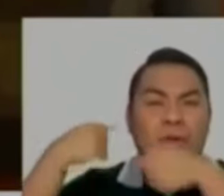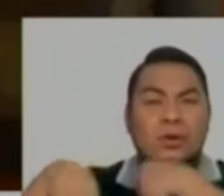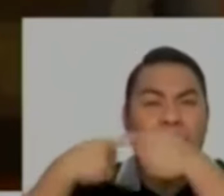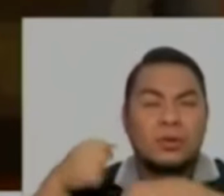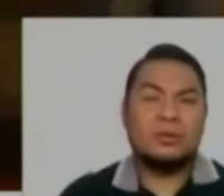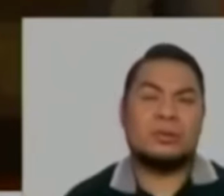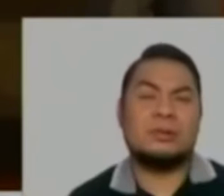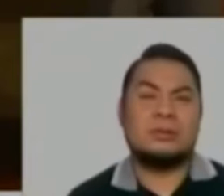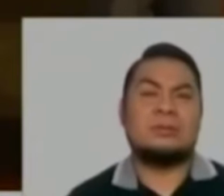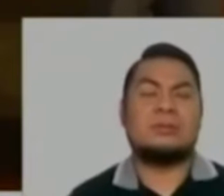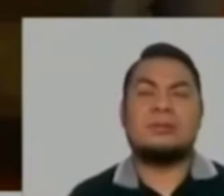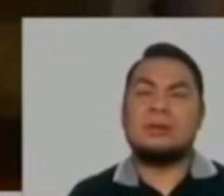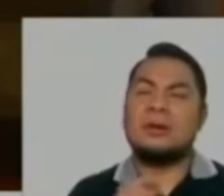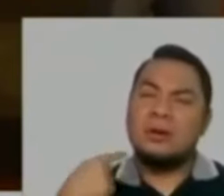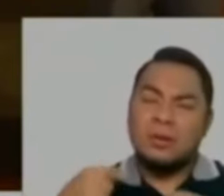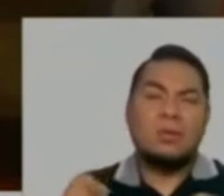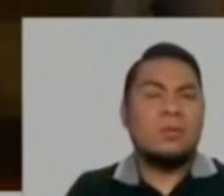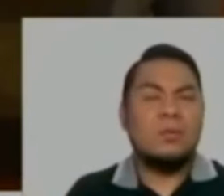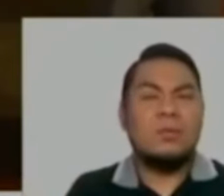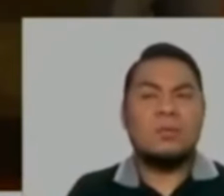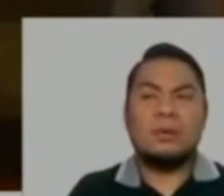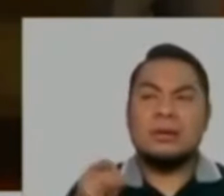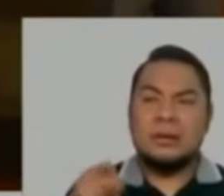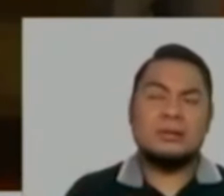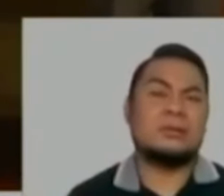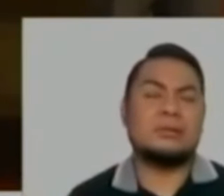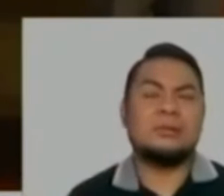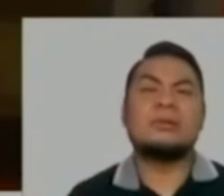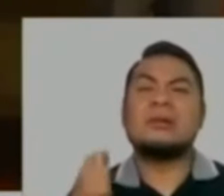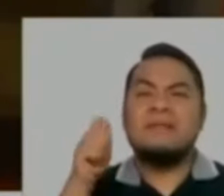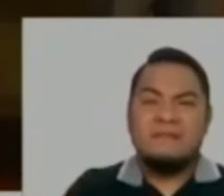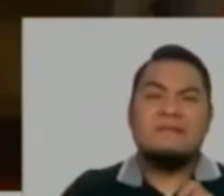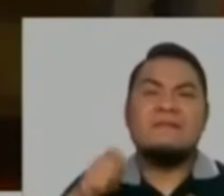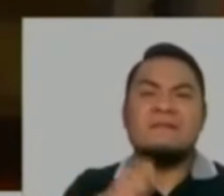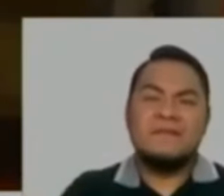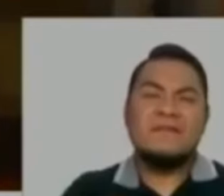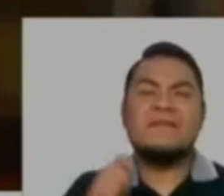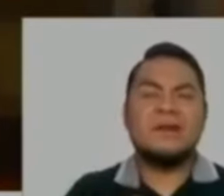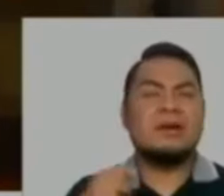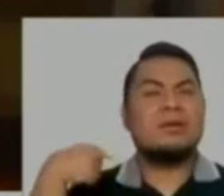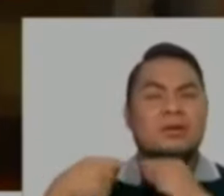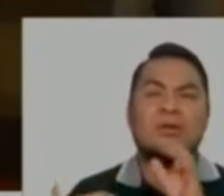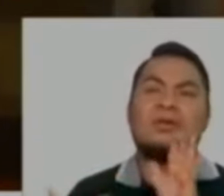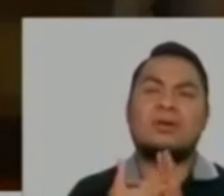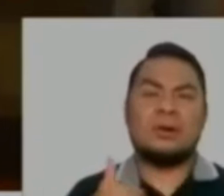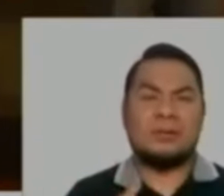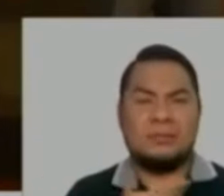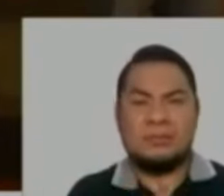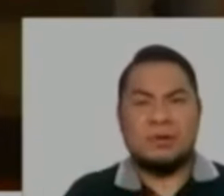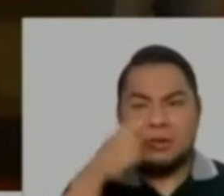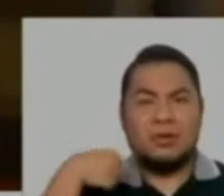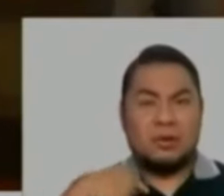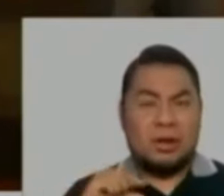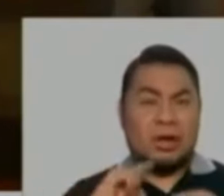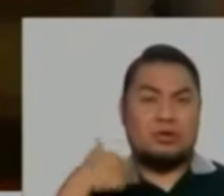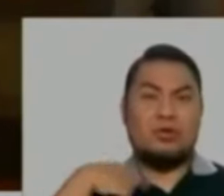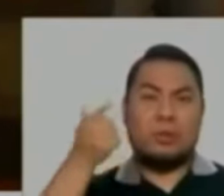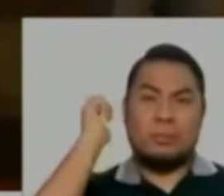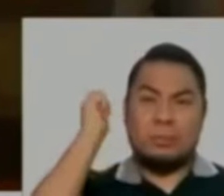sin descanso, solo se han ocupado de Pedro Castillo como un presunto criminal